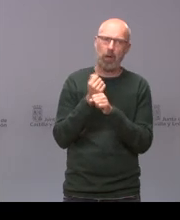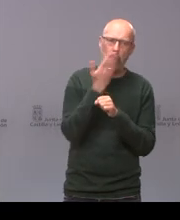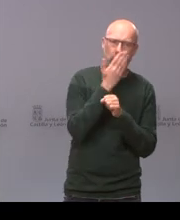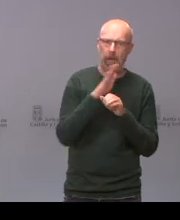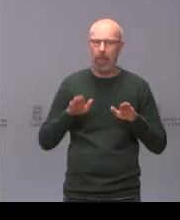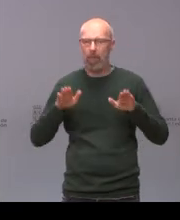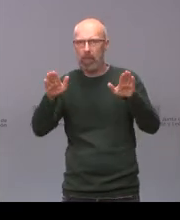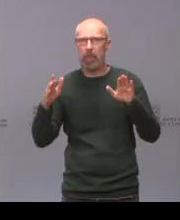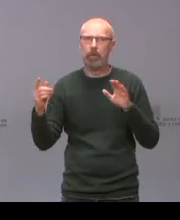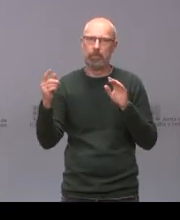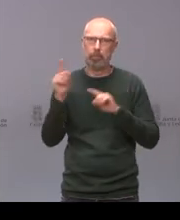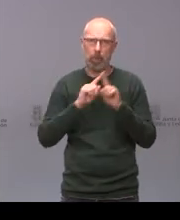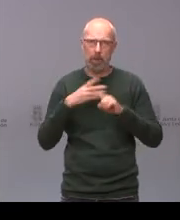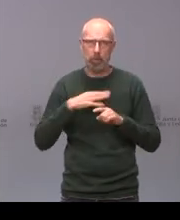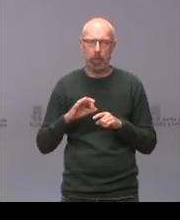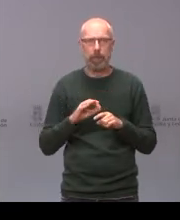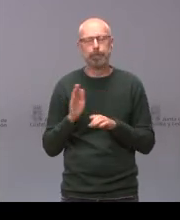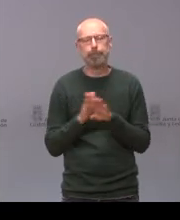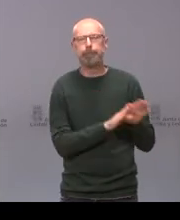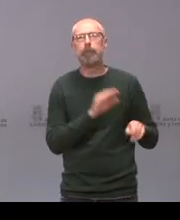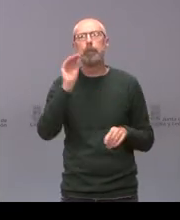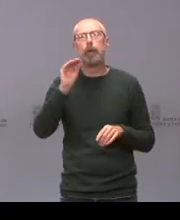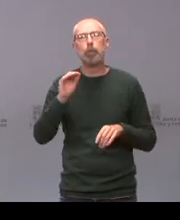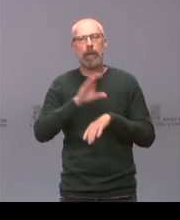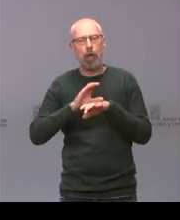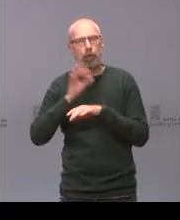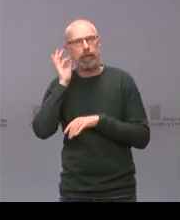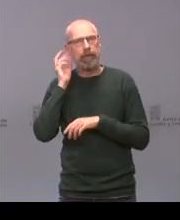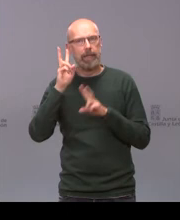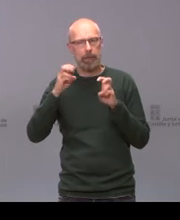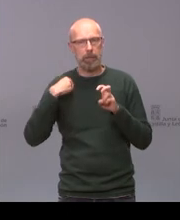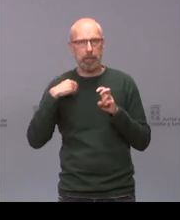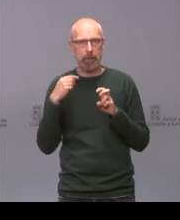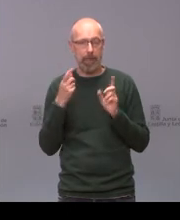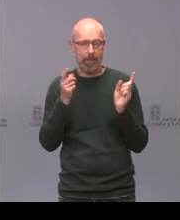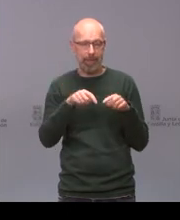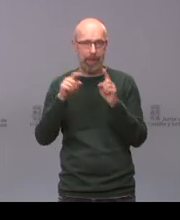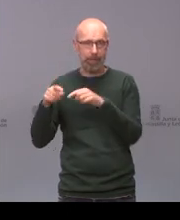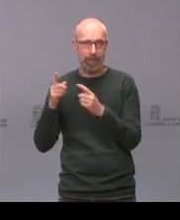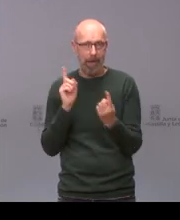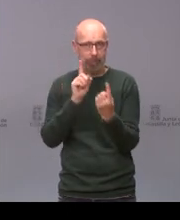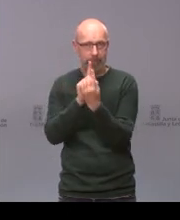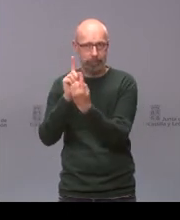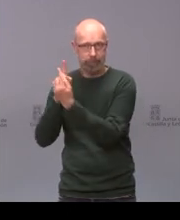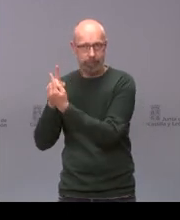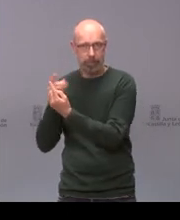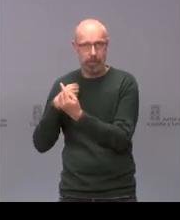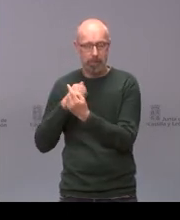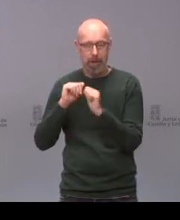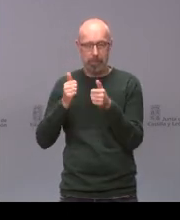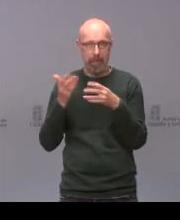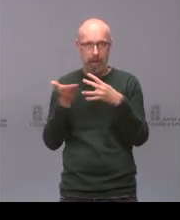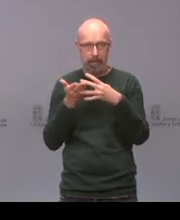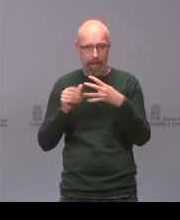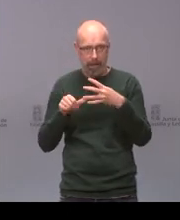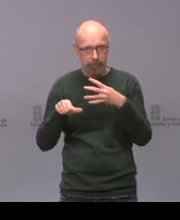consejera, respecto a la presencialidad directa que comentaba, que se retomará a mediados de este mes, a partir de mediados de este mes,